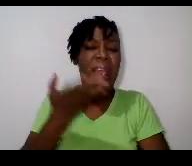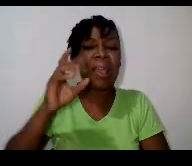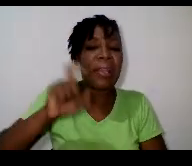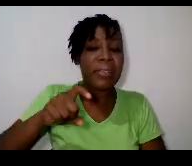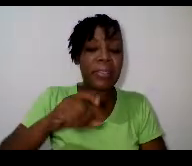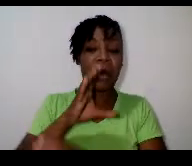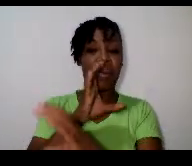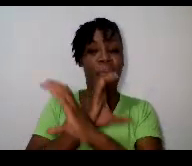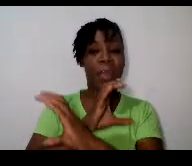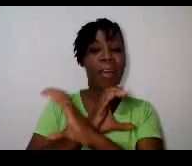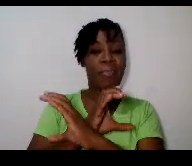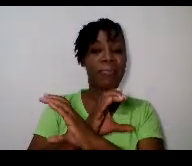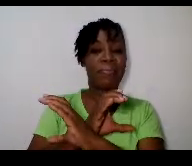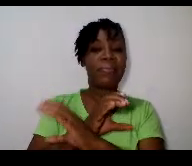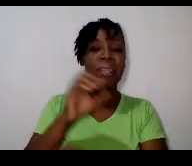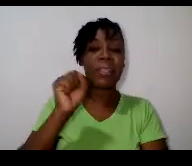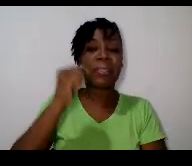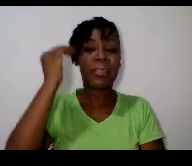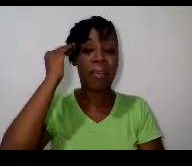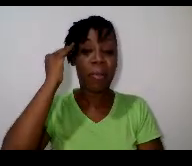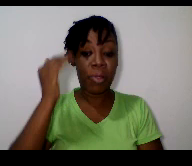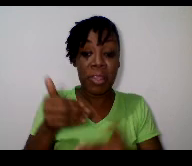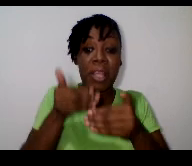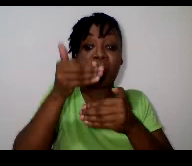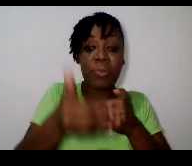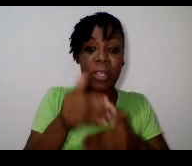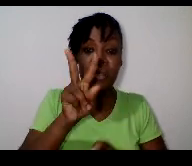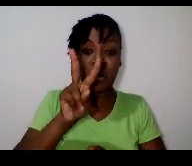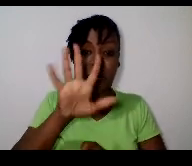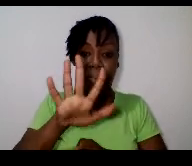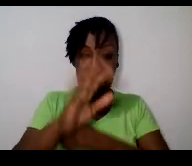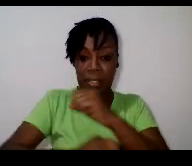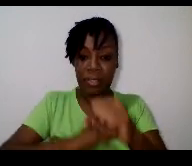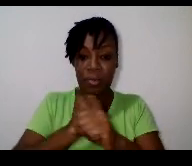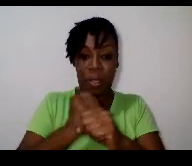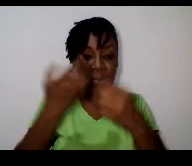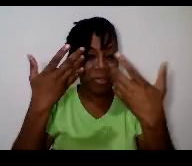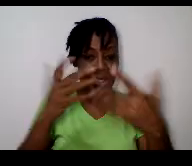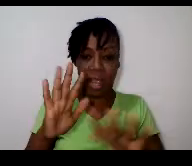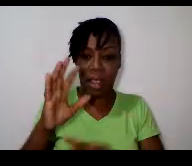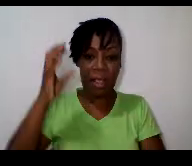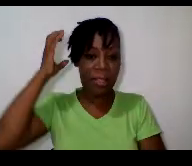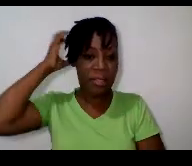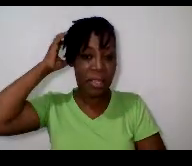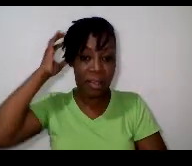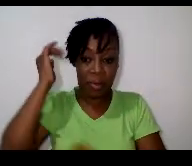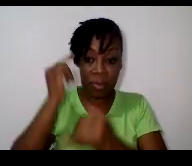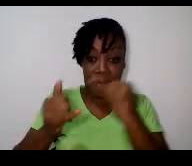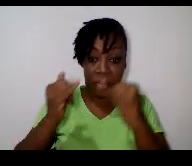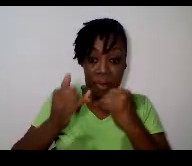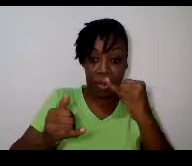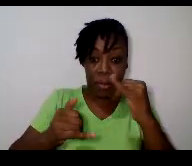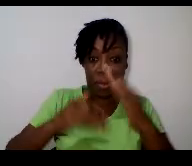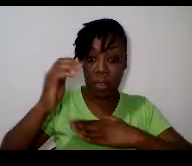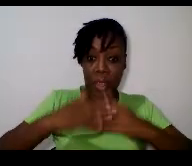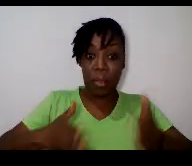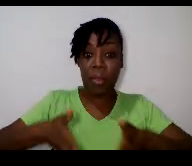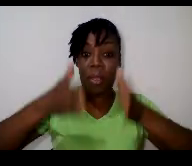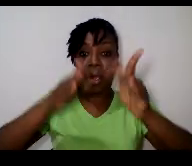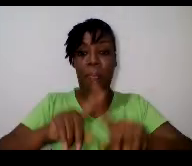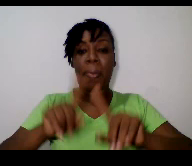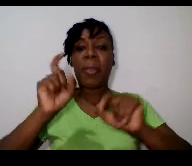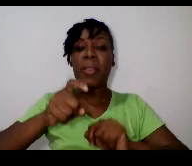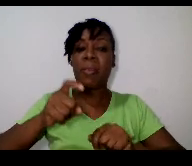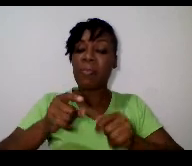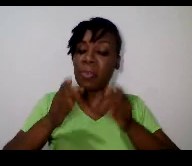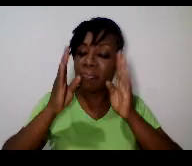comprender que si bien después de los 25 años nuestro cerebro ya está construido, es importante mantenerlo, porque si no lo mantenemos,